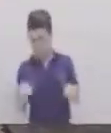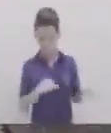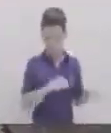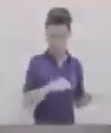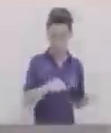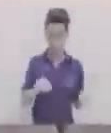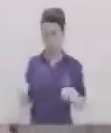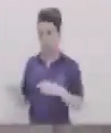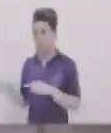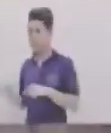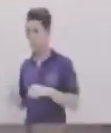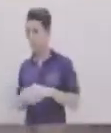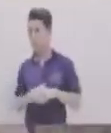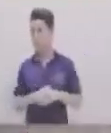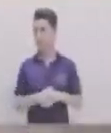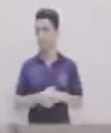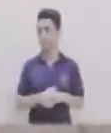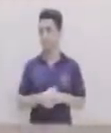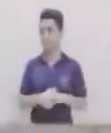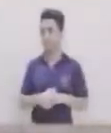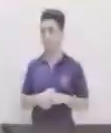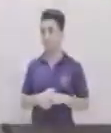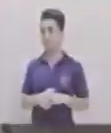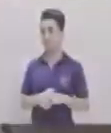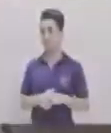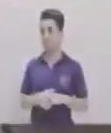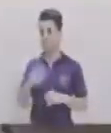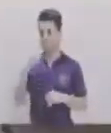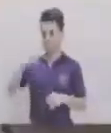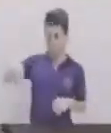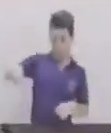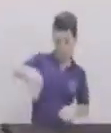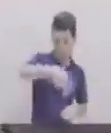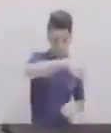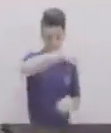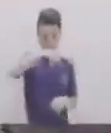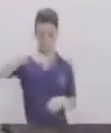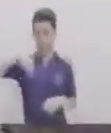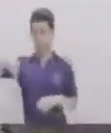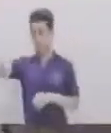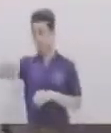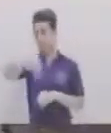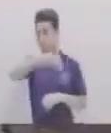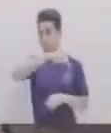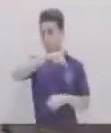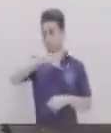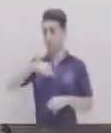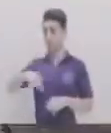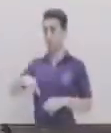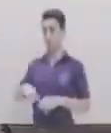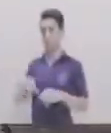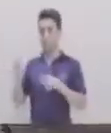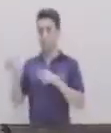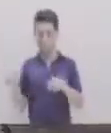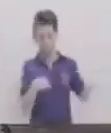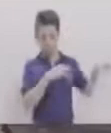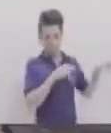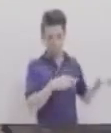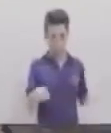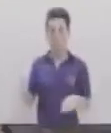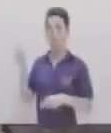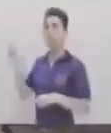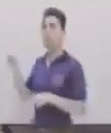Cambiamos de sentido con cambios de dirección. Recuerda que yo